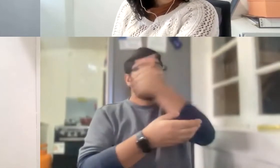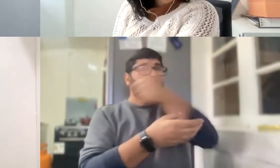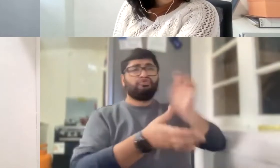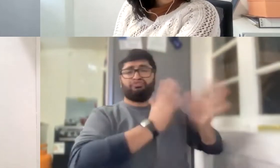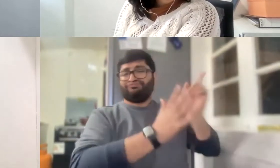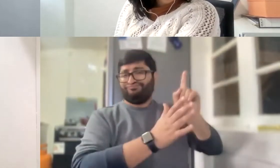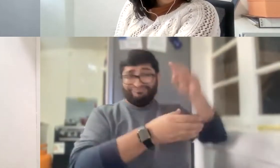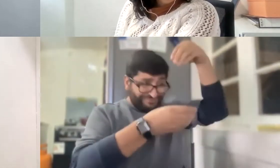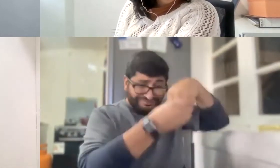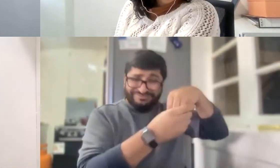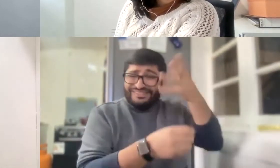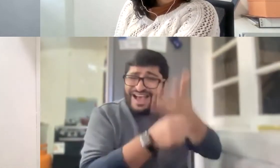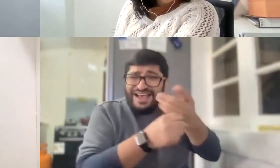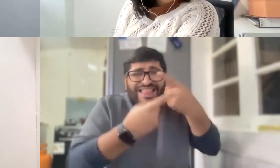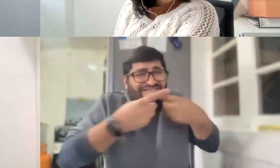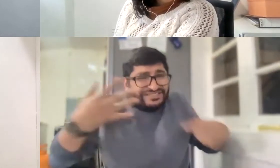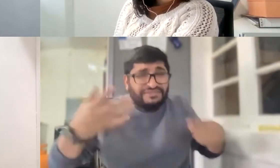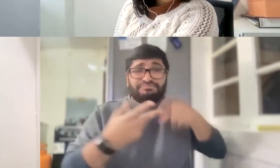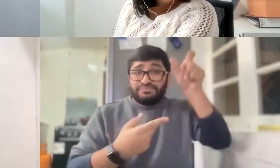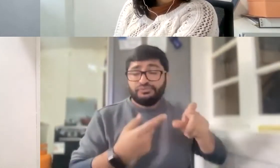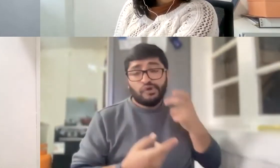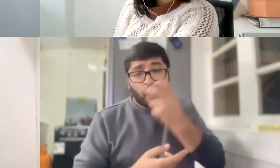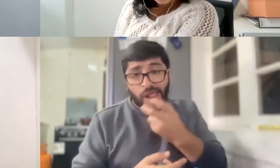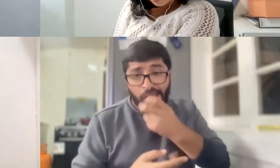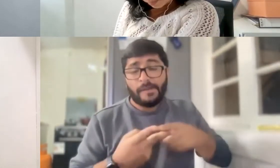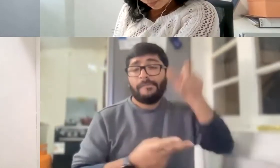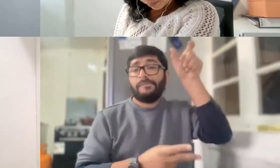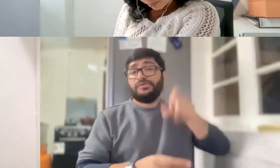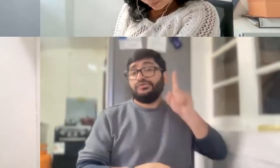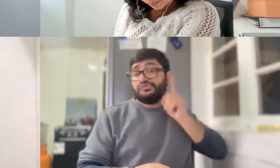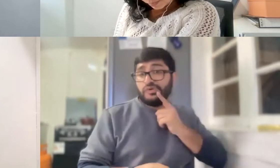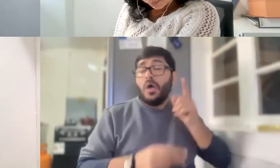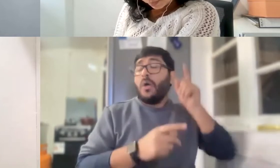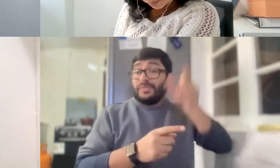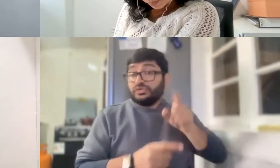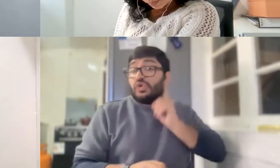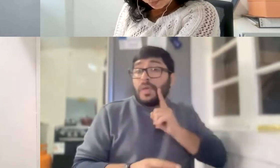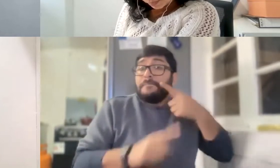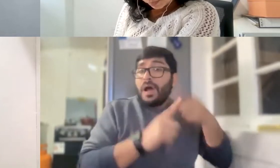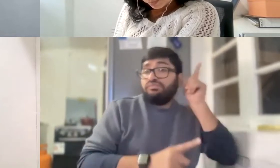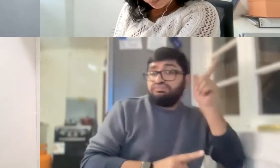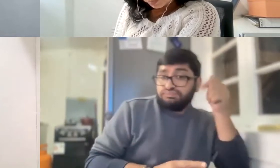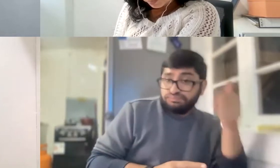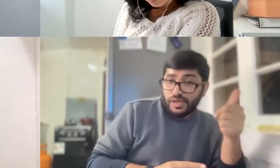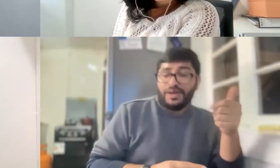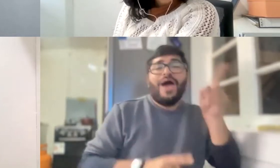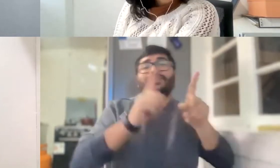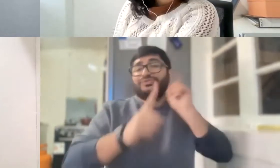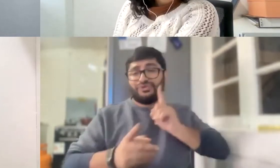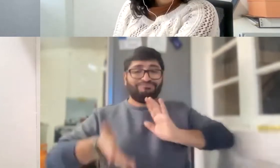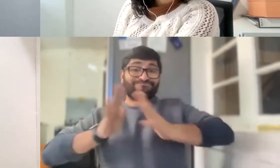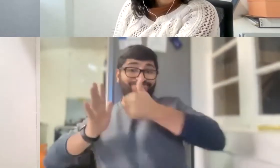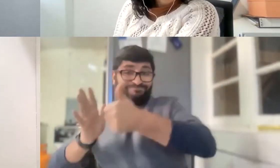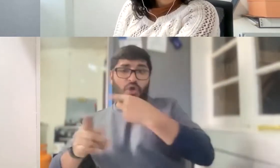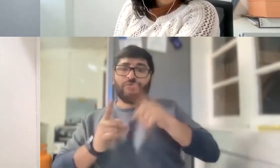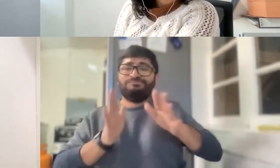una variabilidad de personas sordas. No todas las personas sordas son iguales, no todas las personas la misma fluidez en la lengua de señas, no, hay personas sordas muy distintas, hay personas que tienen